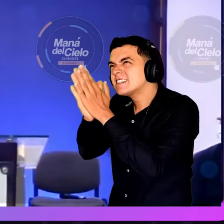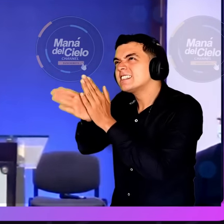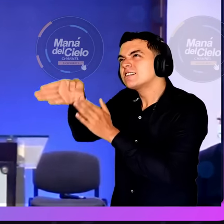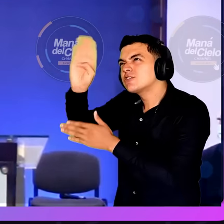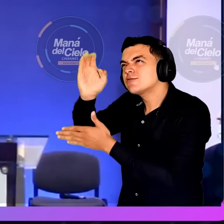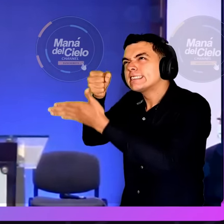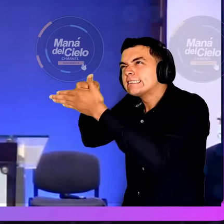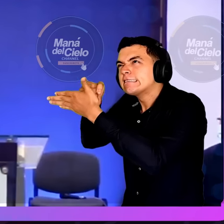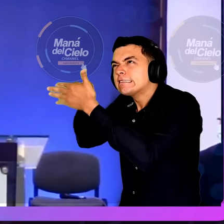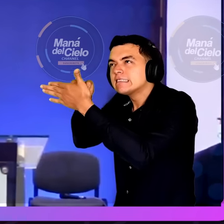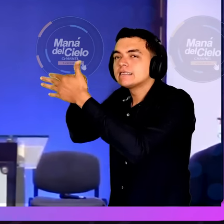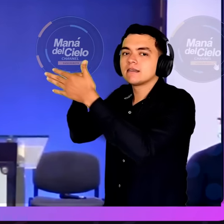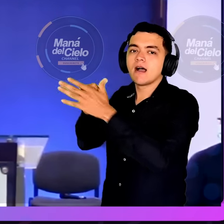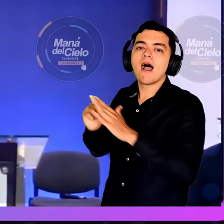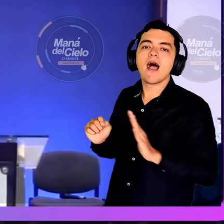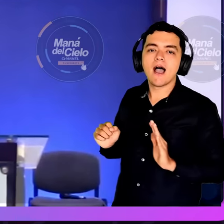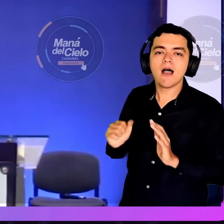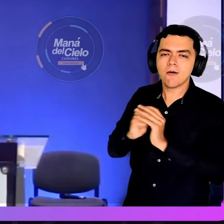sé, estrategia,